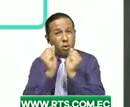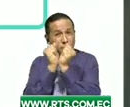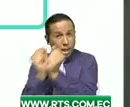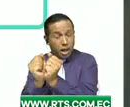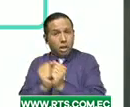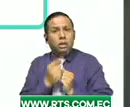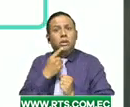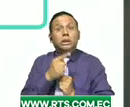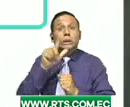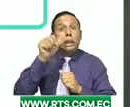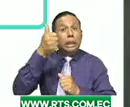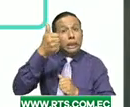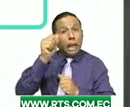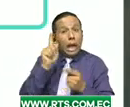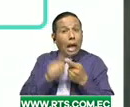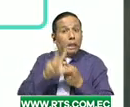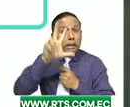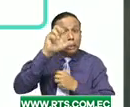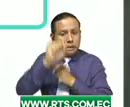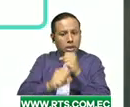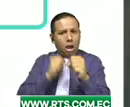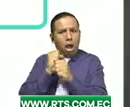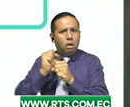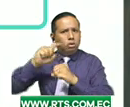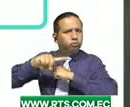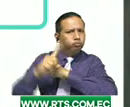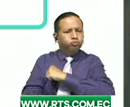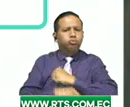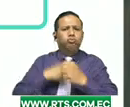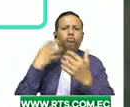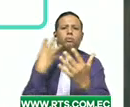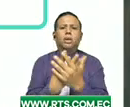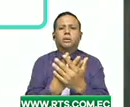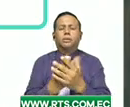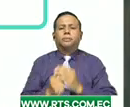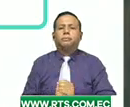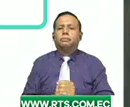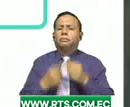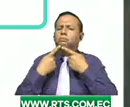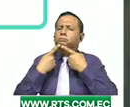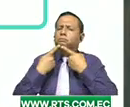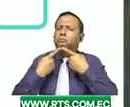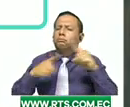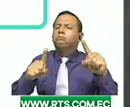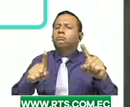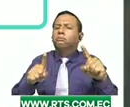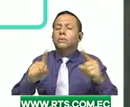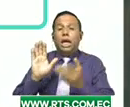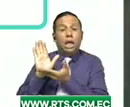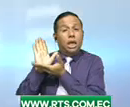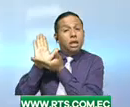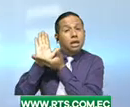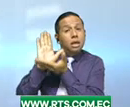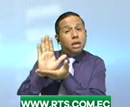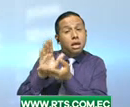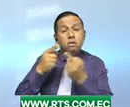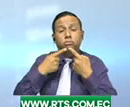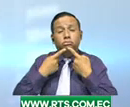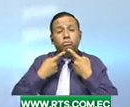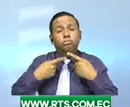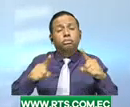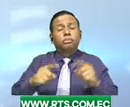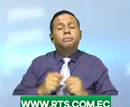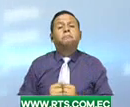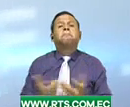10 a 13 años de prisión. A través de un comunicado, el Instituto Ecuatoriano de Seguridad